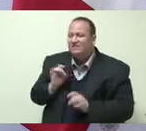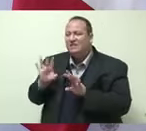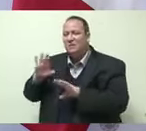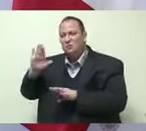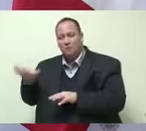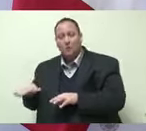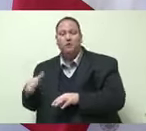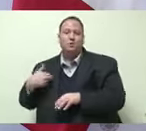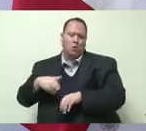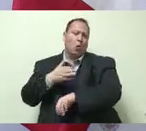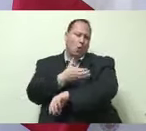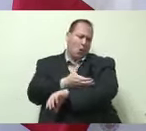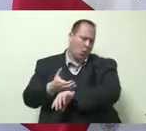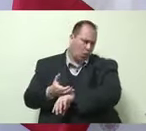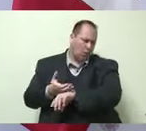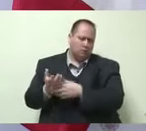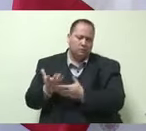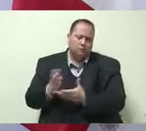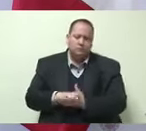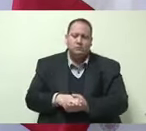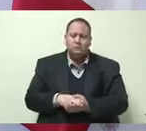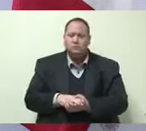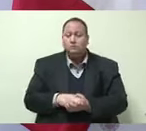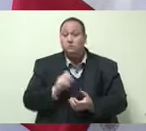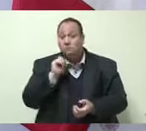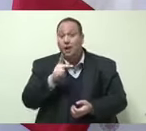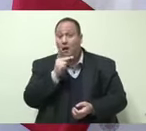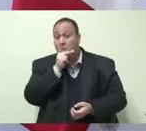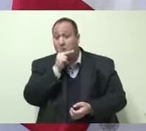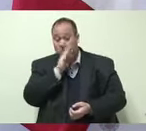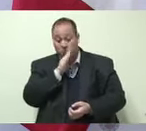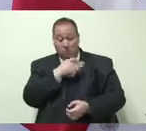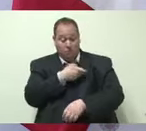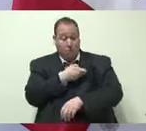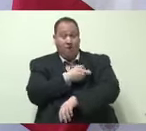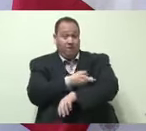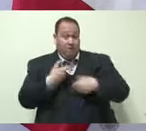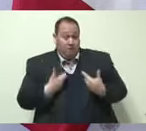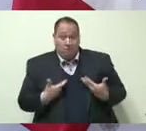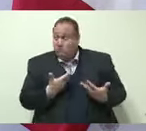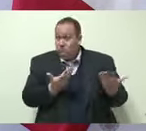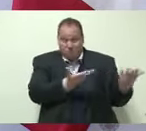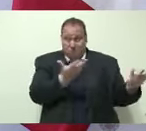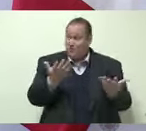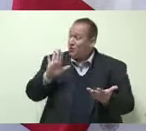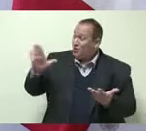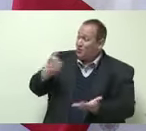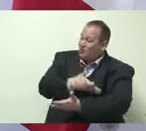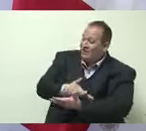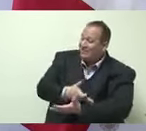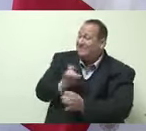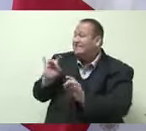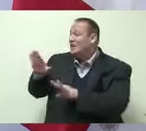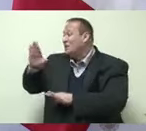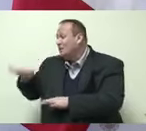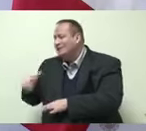Como compañeros, también como padres de familia, seres humanos que somos, también nos sumamos a las condolencias a su familia. Esperamos